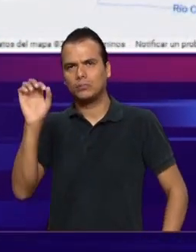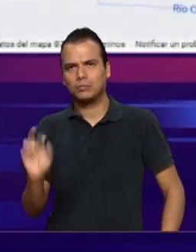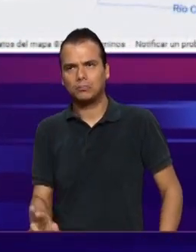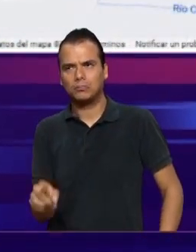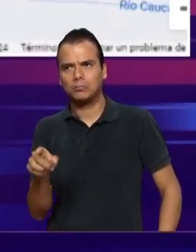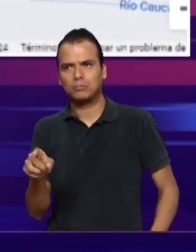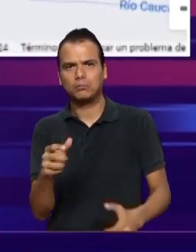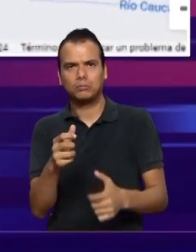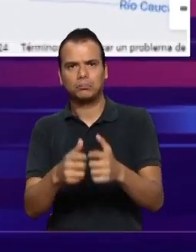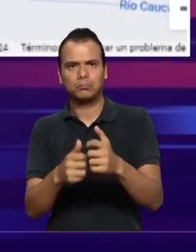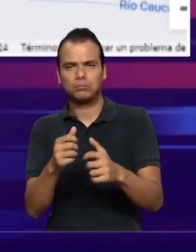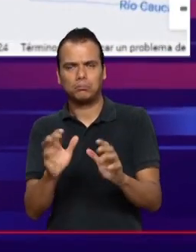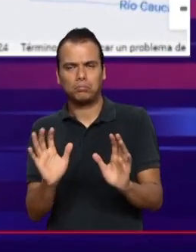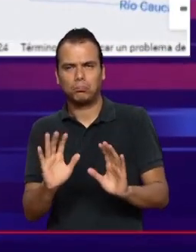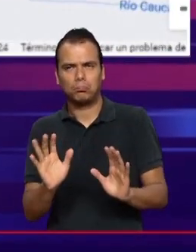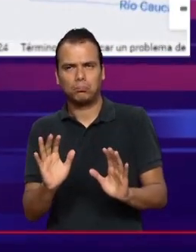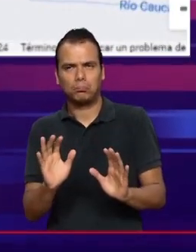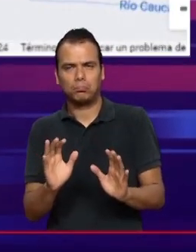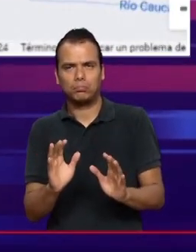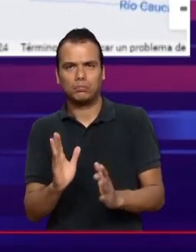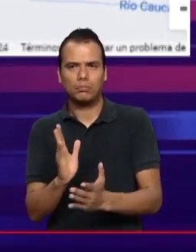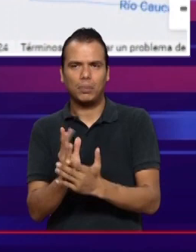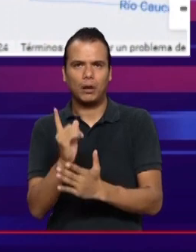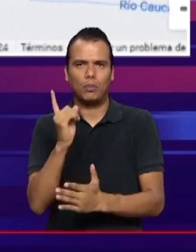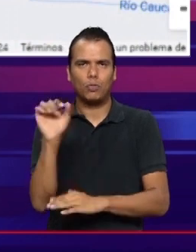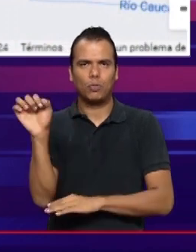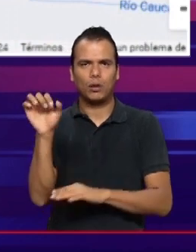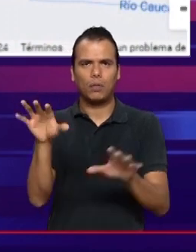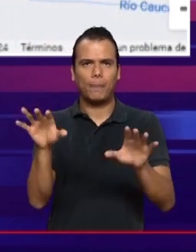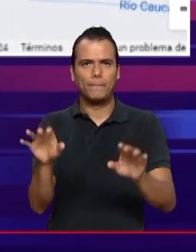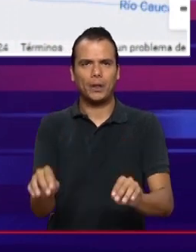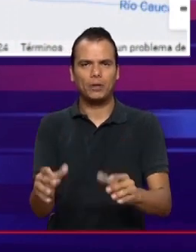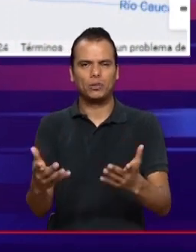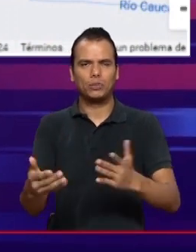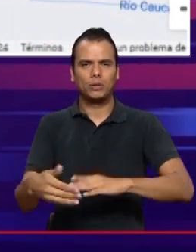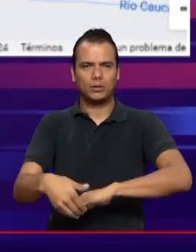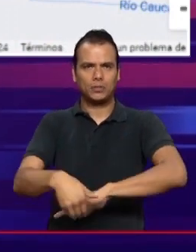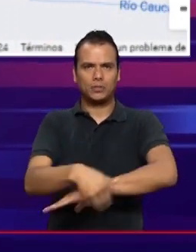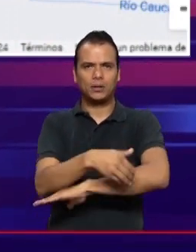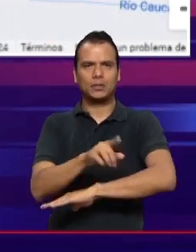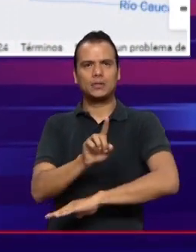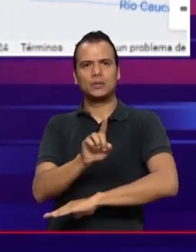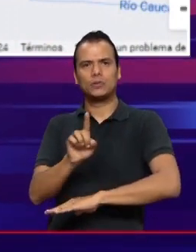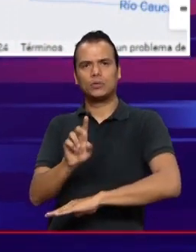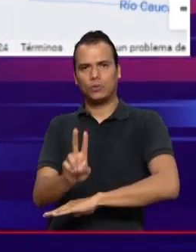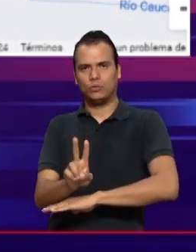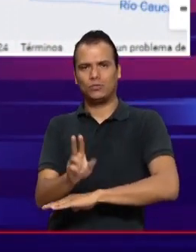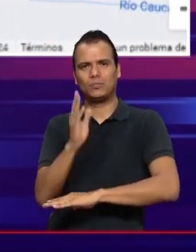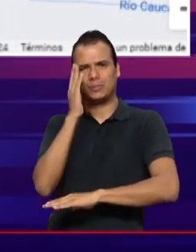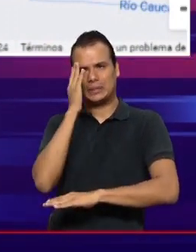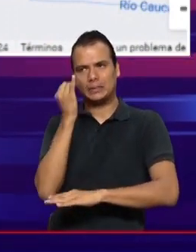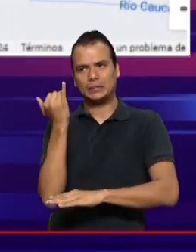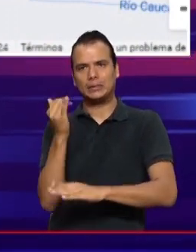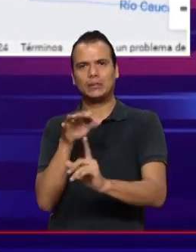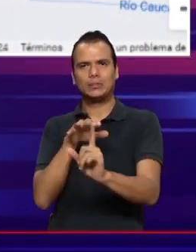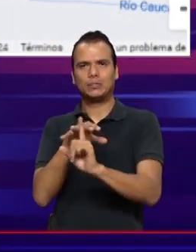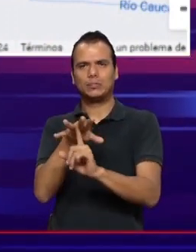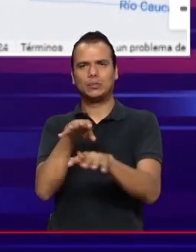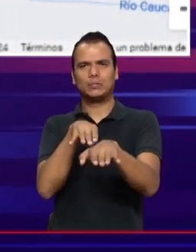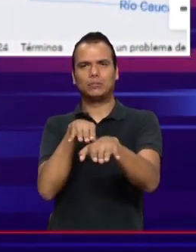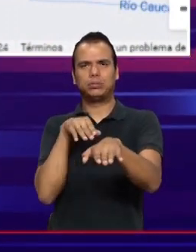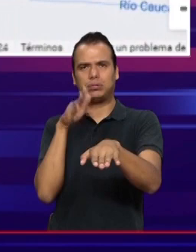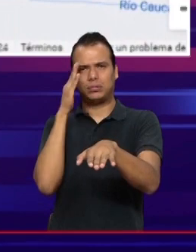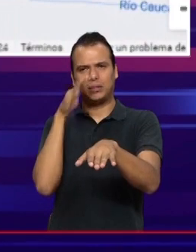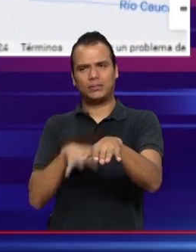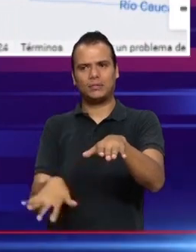Se presentó un vehículo fuera de servicio a la altura de la carrera 112. Sabemos nosotros que ese es un tráfico importante que conecta la